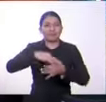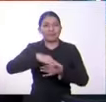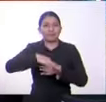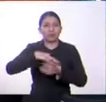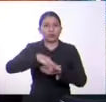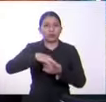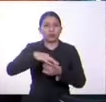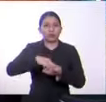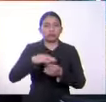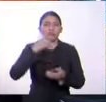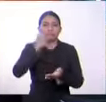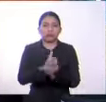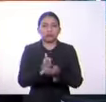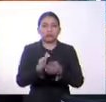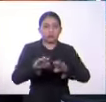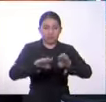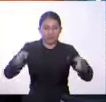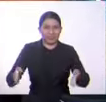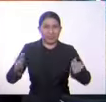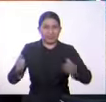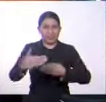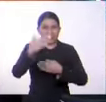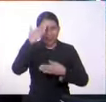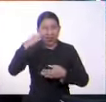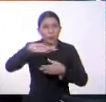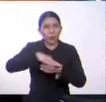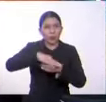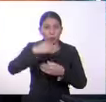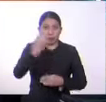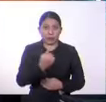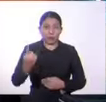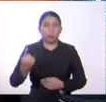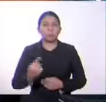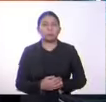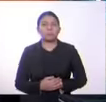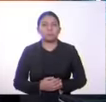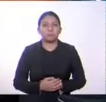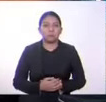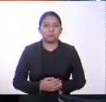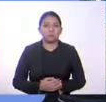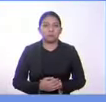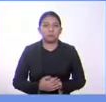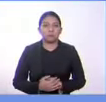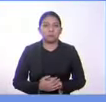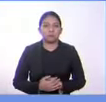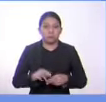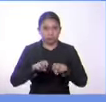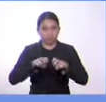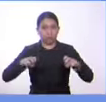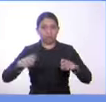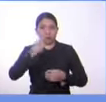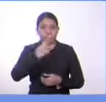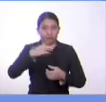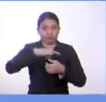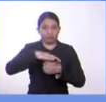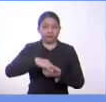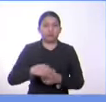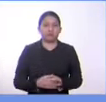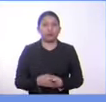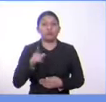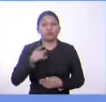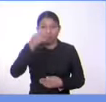llegaban a una mesa donde estaban las personas que iban a hacer, o que eran postuladas, que eran electas ahí, y tú tenías